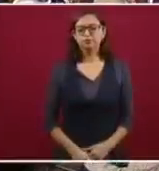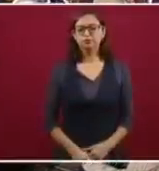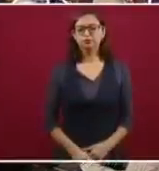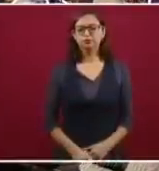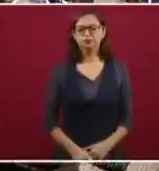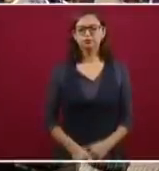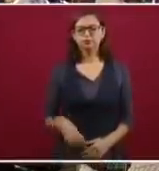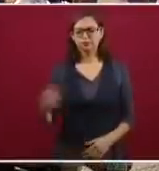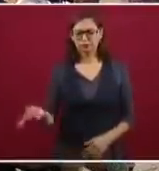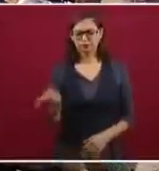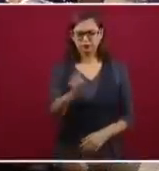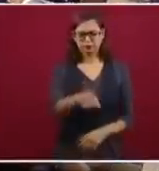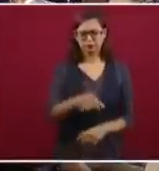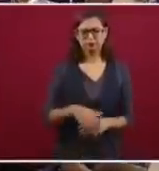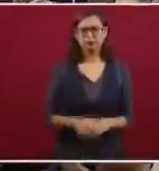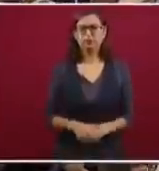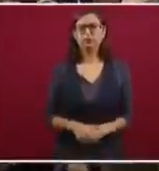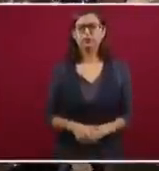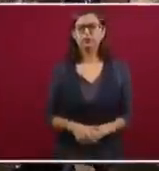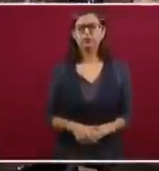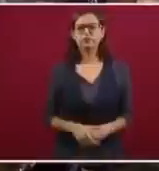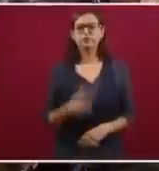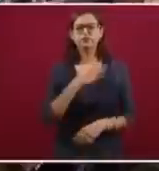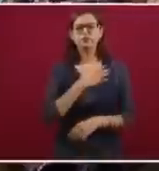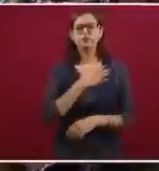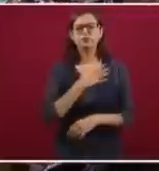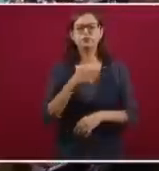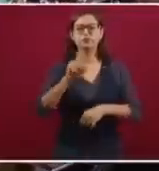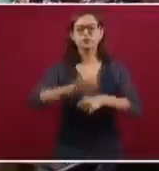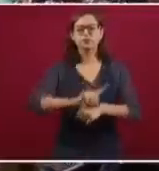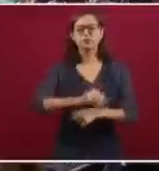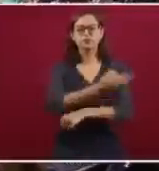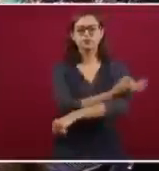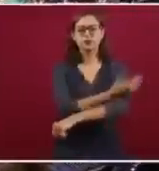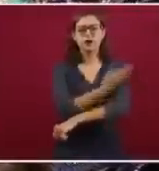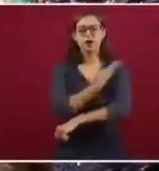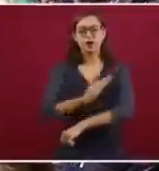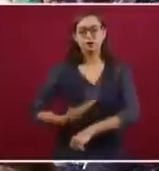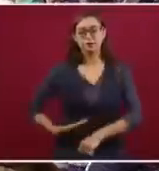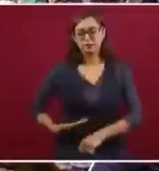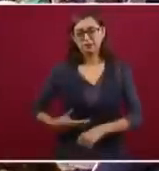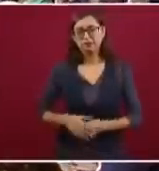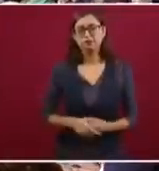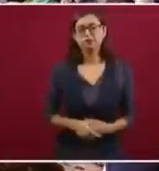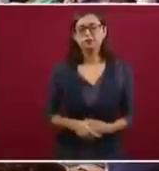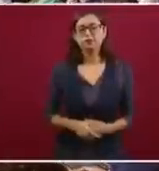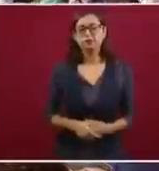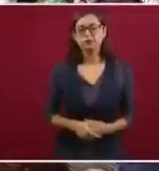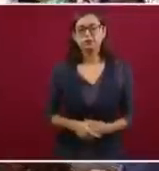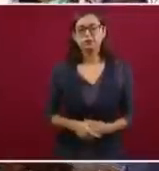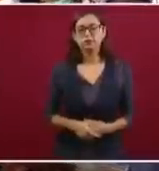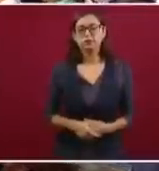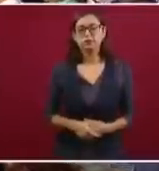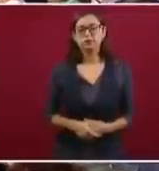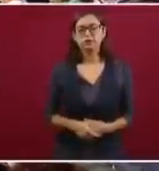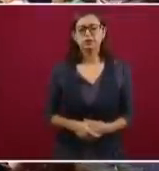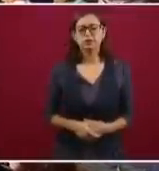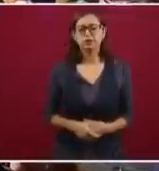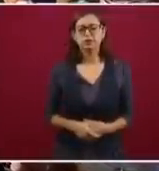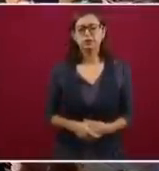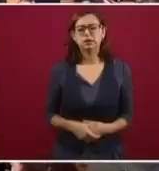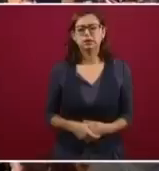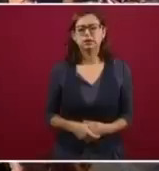¿Después tú? Gracias. Buenos días, señor presidente. ¿Qué mensaje manda a los